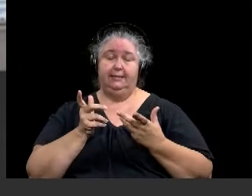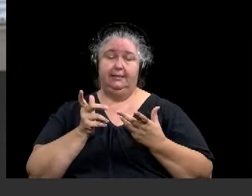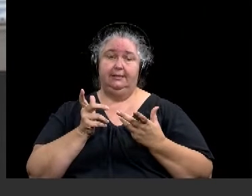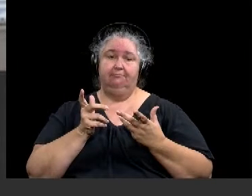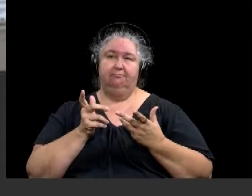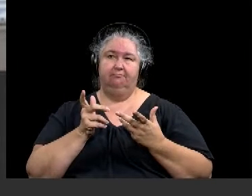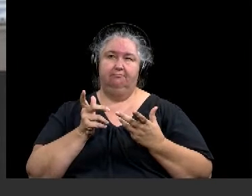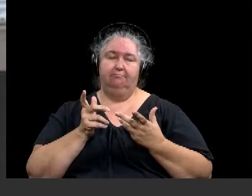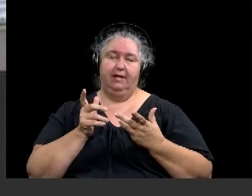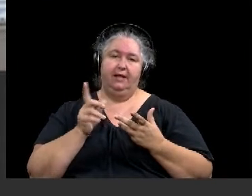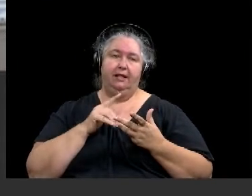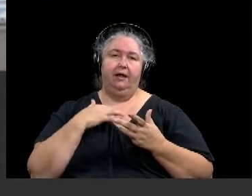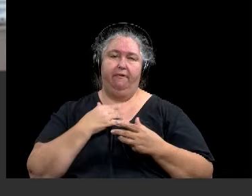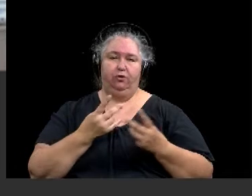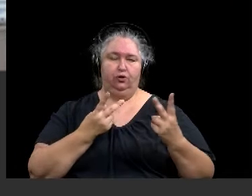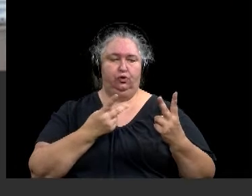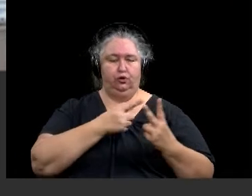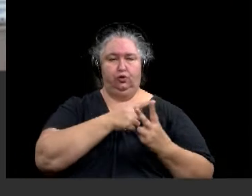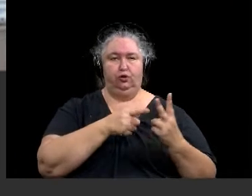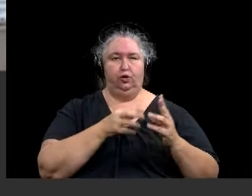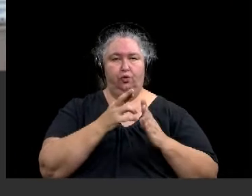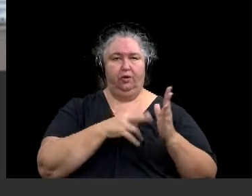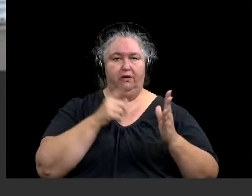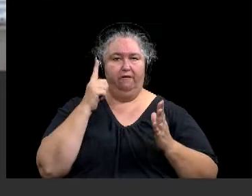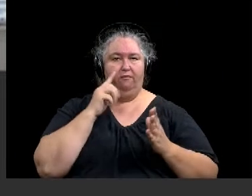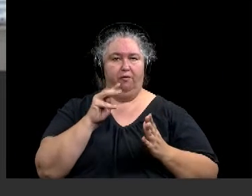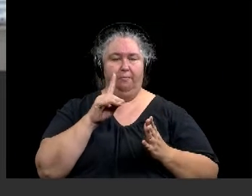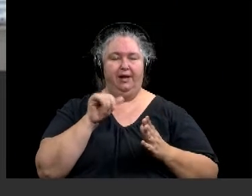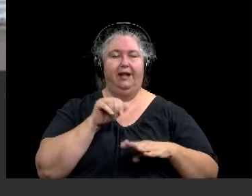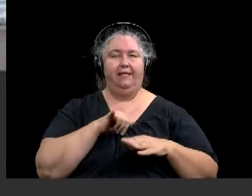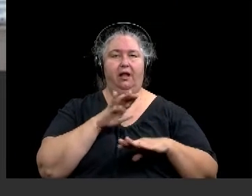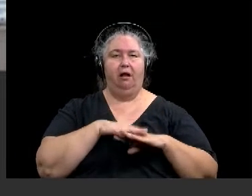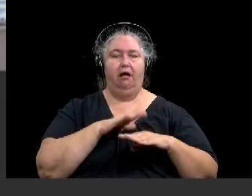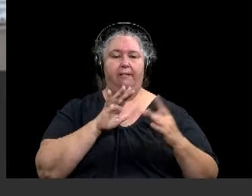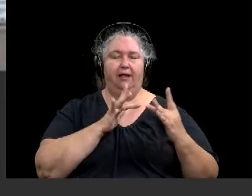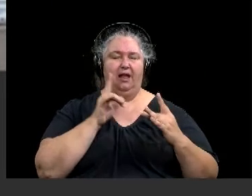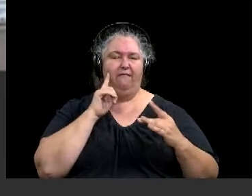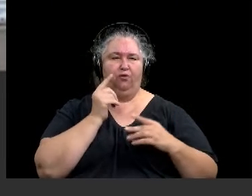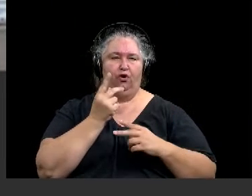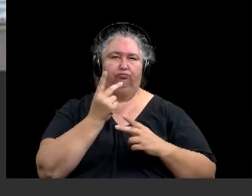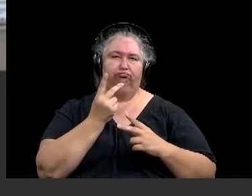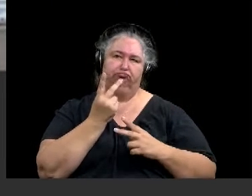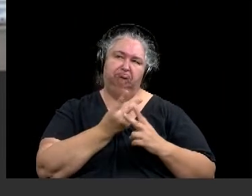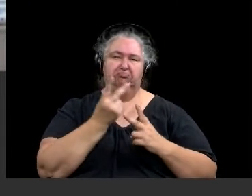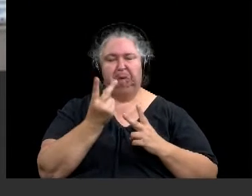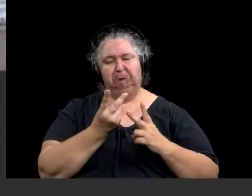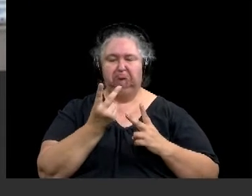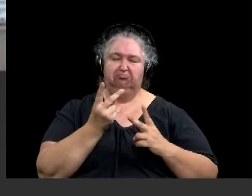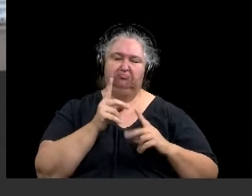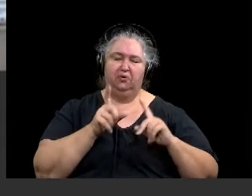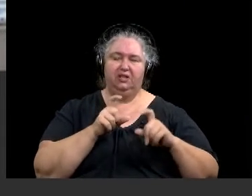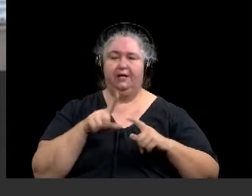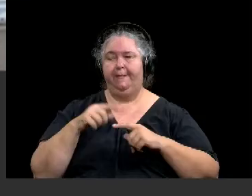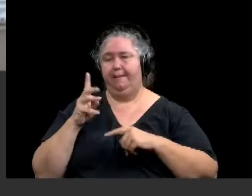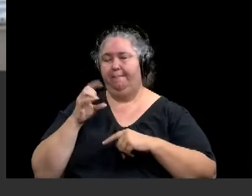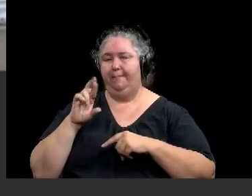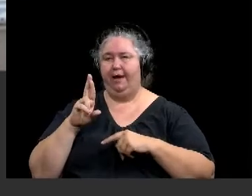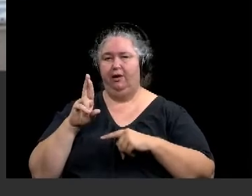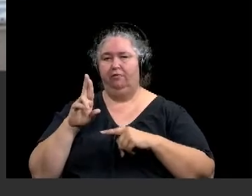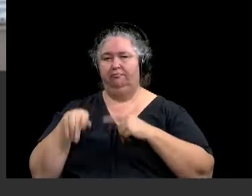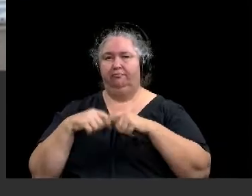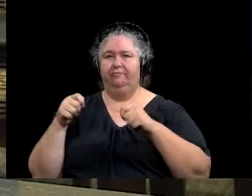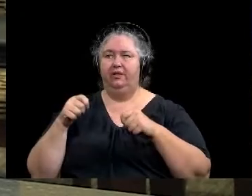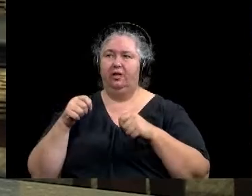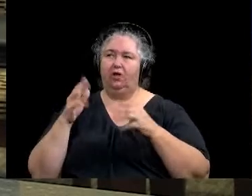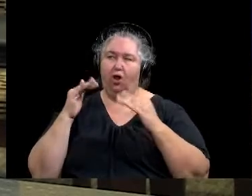tenemos algunas preguntas que quieren hacer y otras de la prensa que me van a dar y después